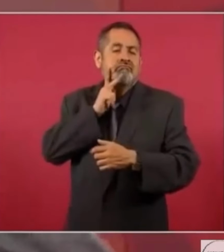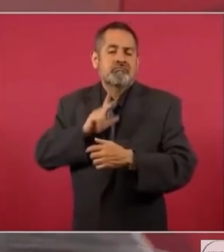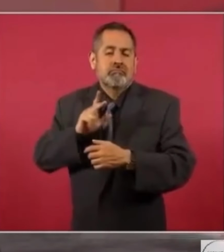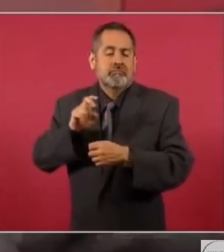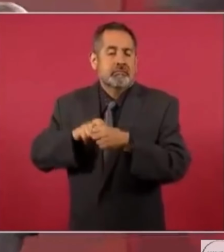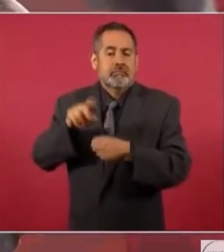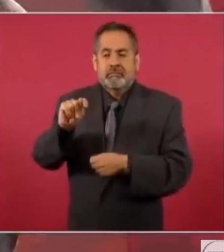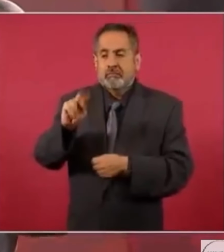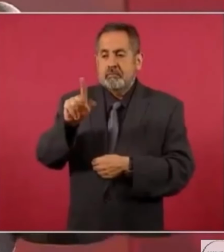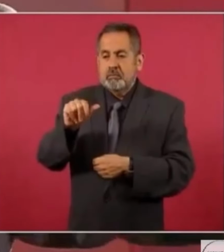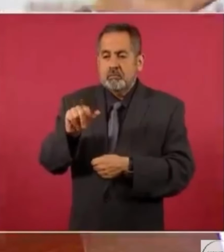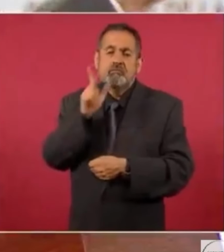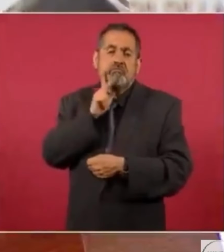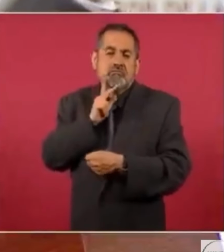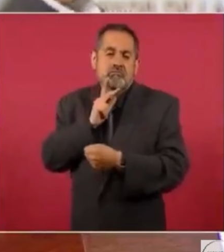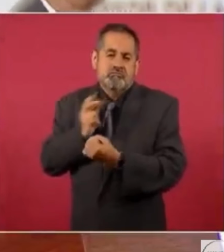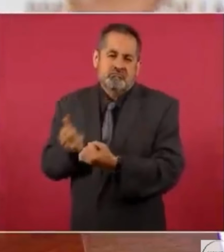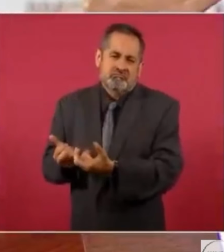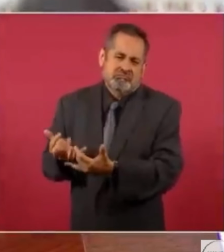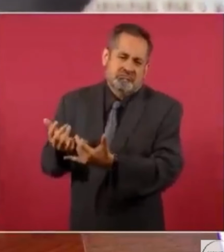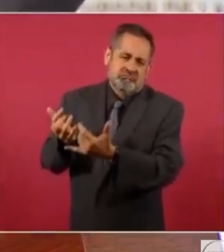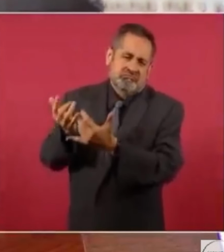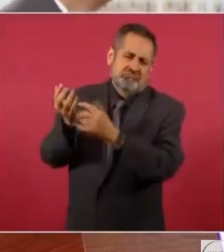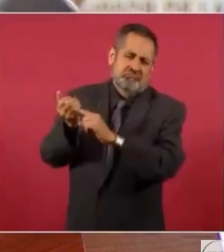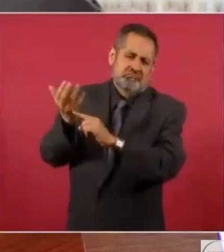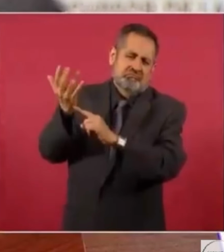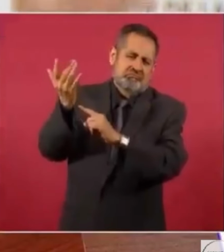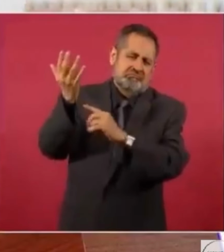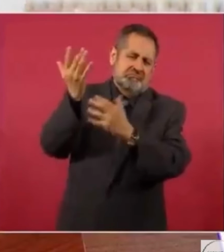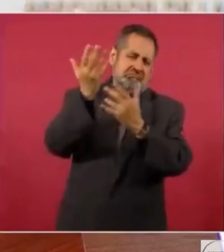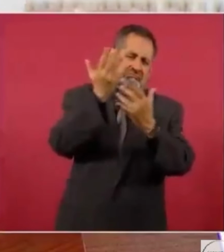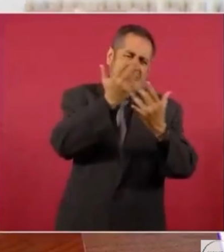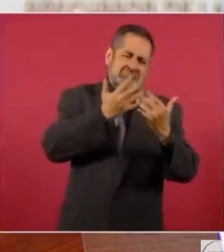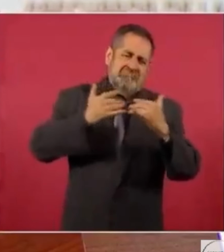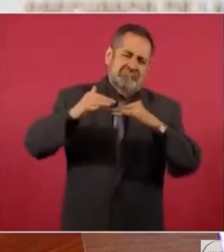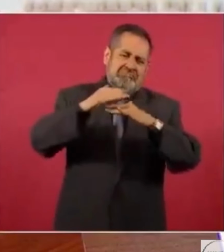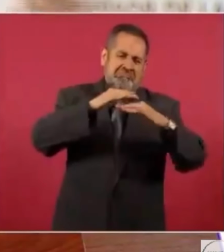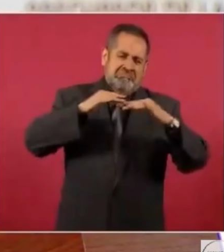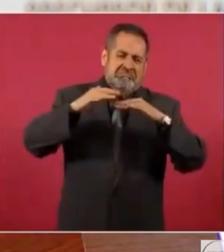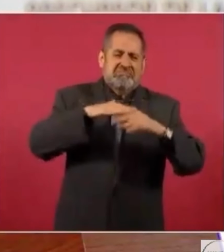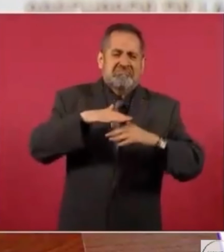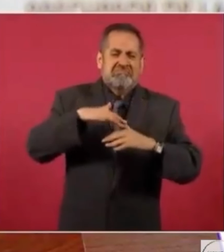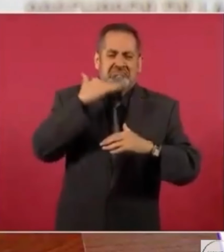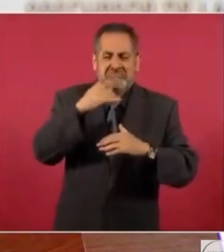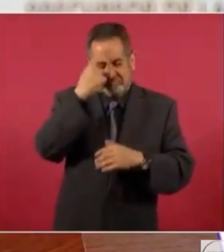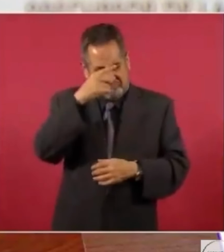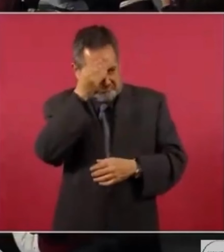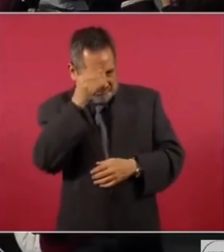para crear una contingencia ambiental. No.